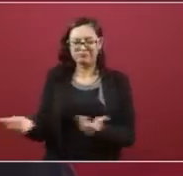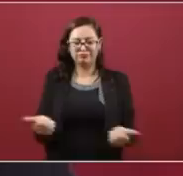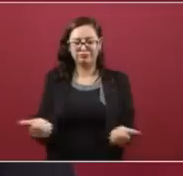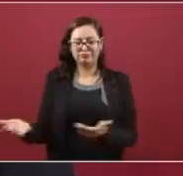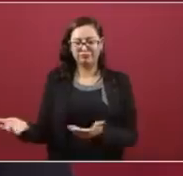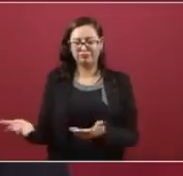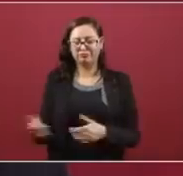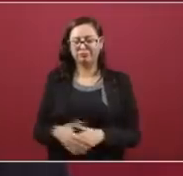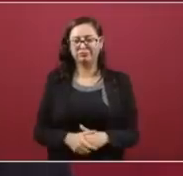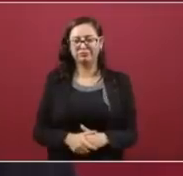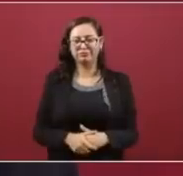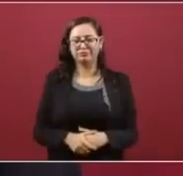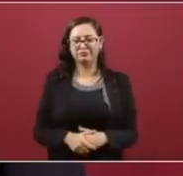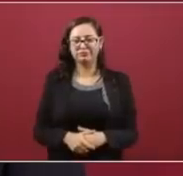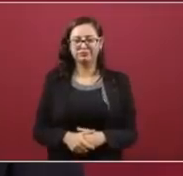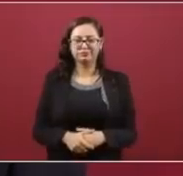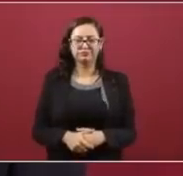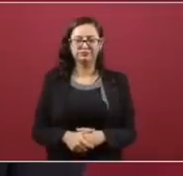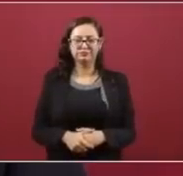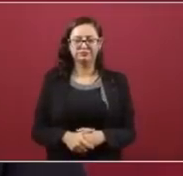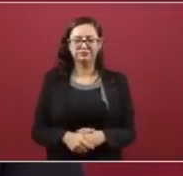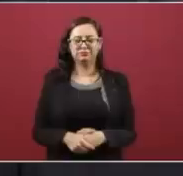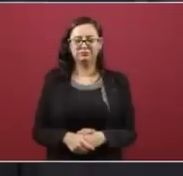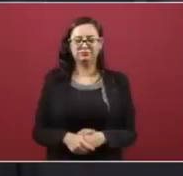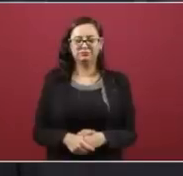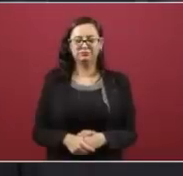Em por